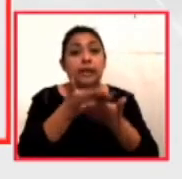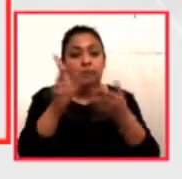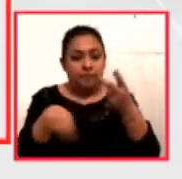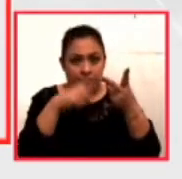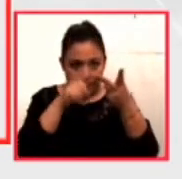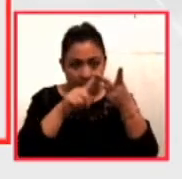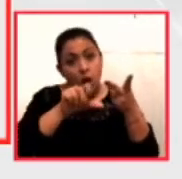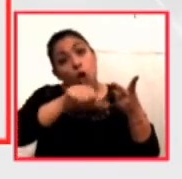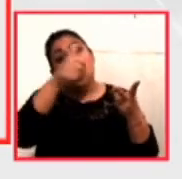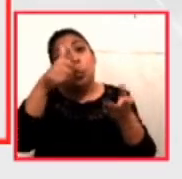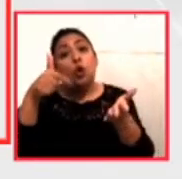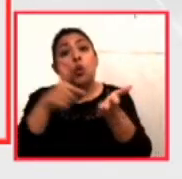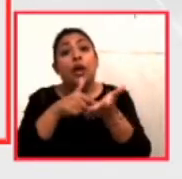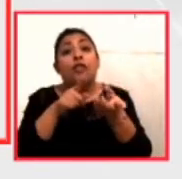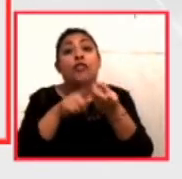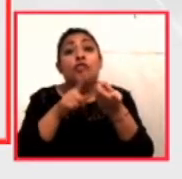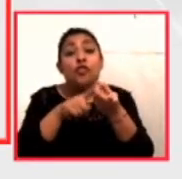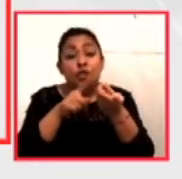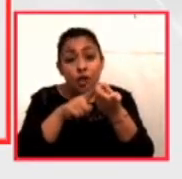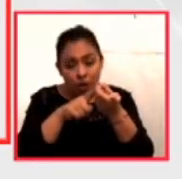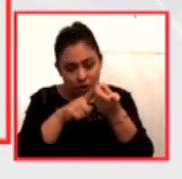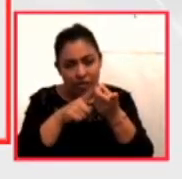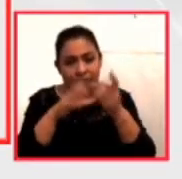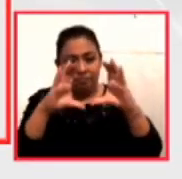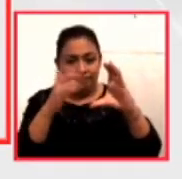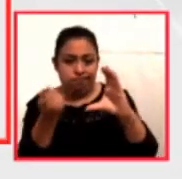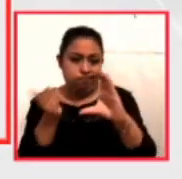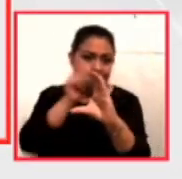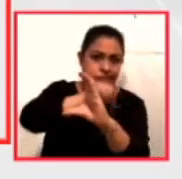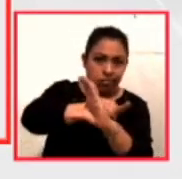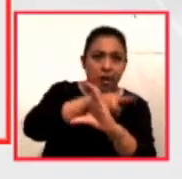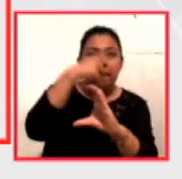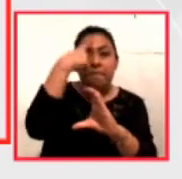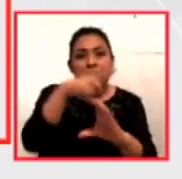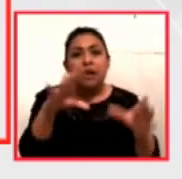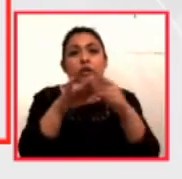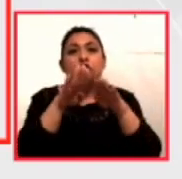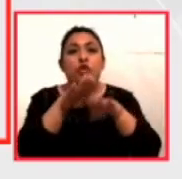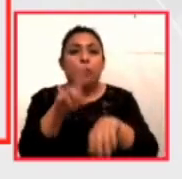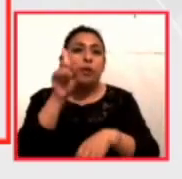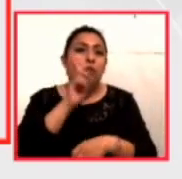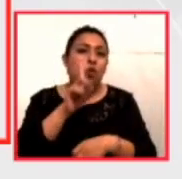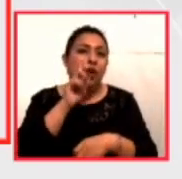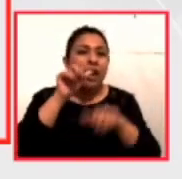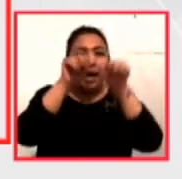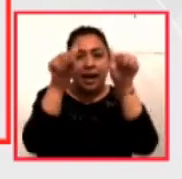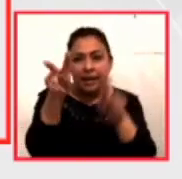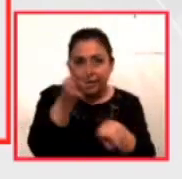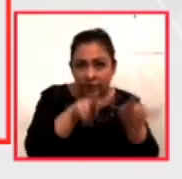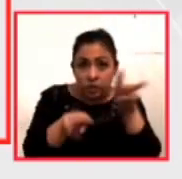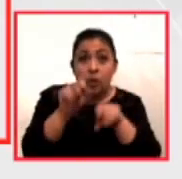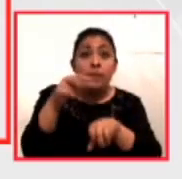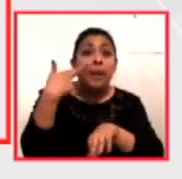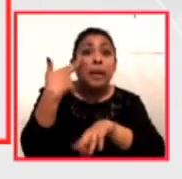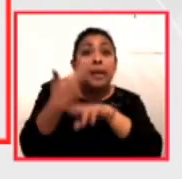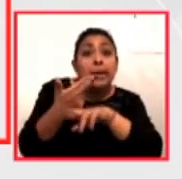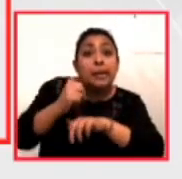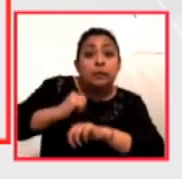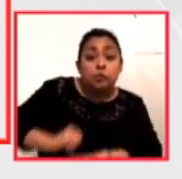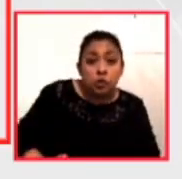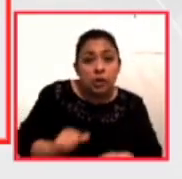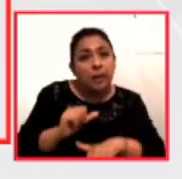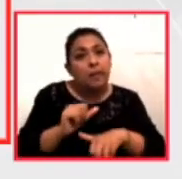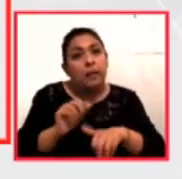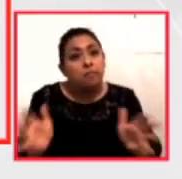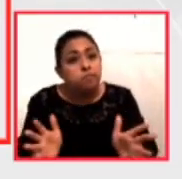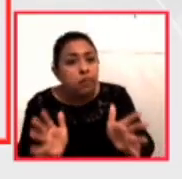otra parte del mundo, el otro lado del mundo, para hablar de una artista visual, como decíamos, pero además curadora, promotora de la cultura de